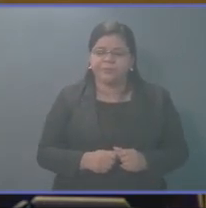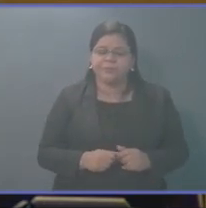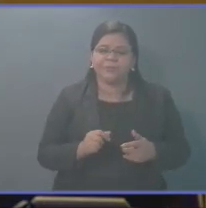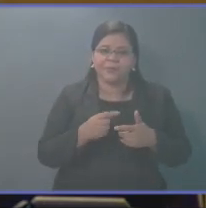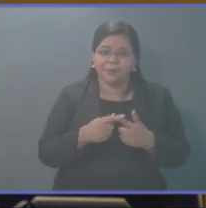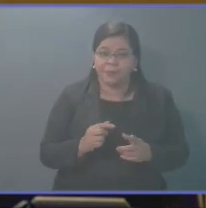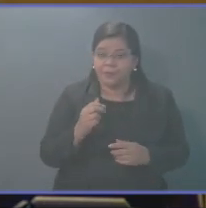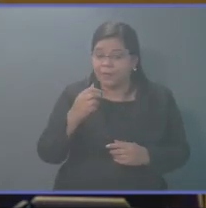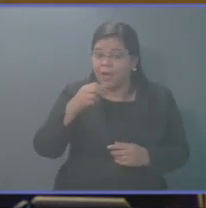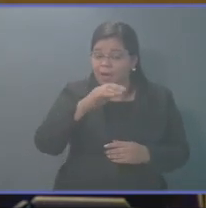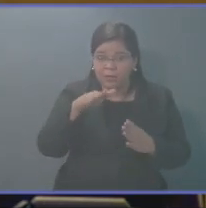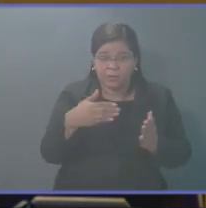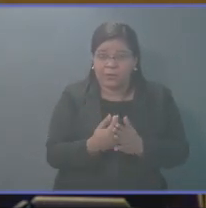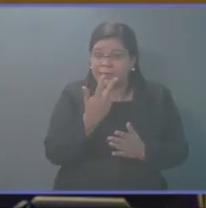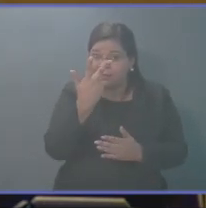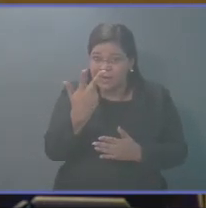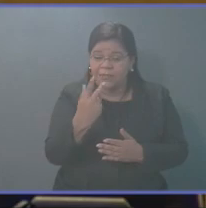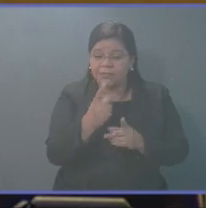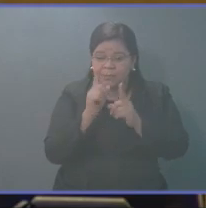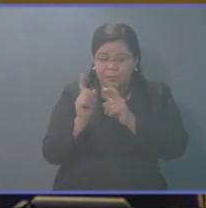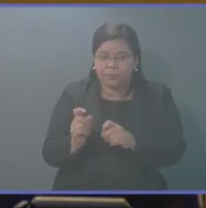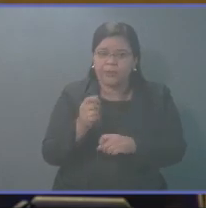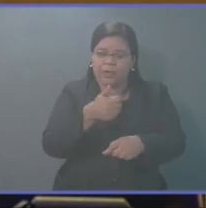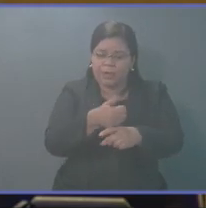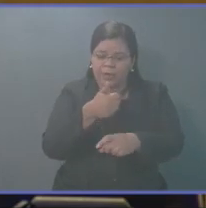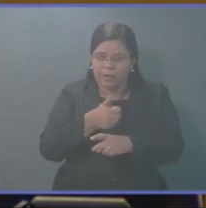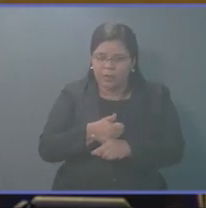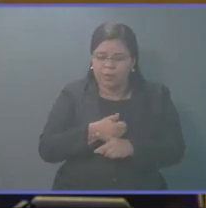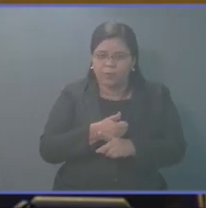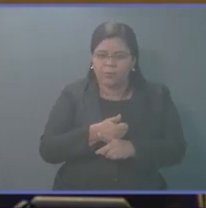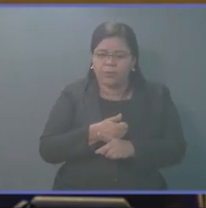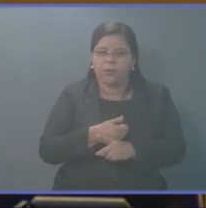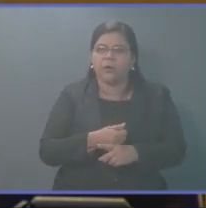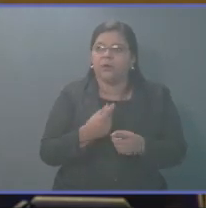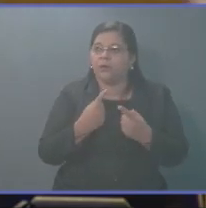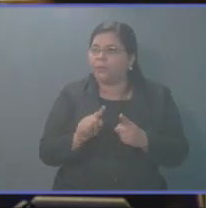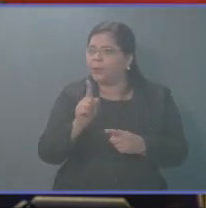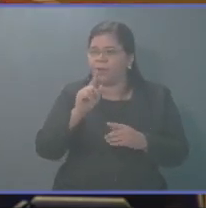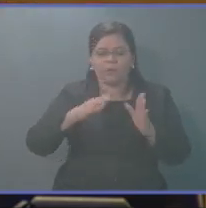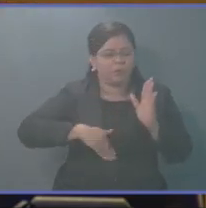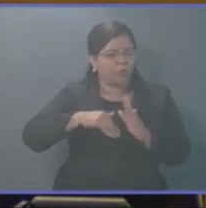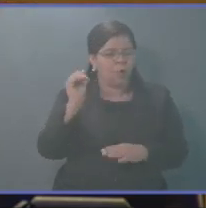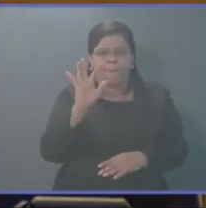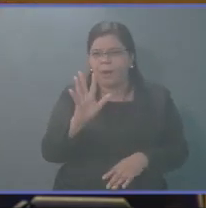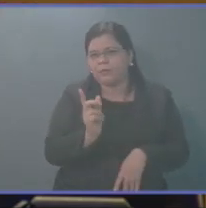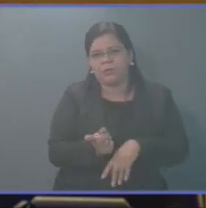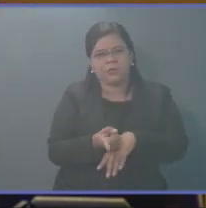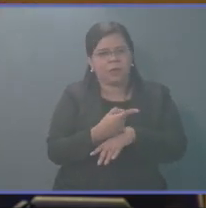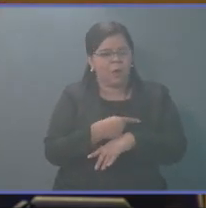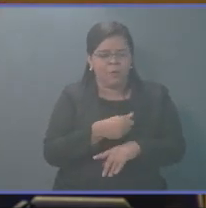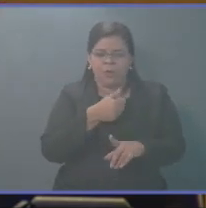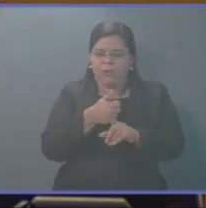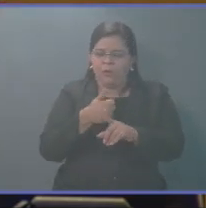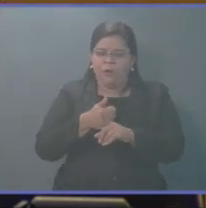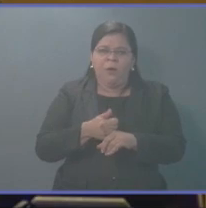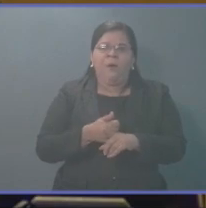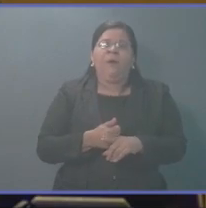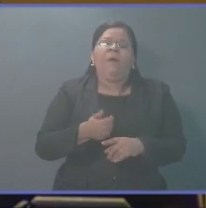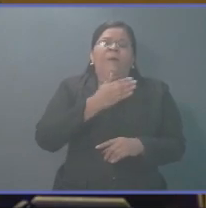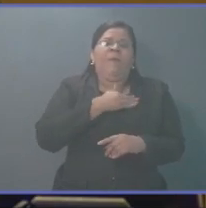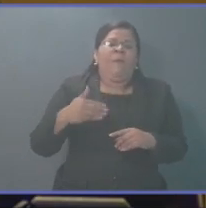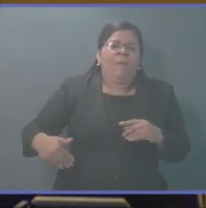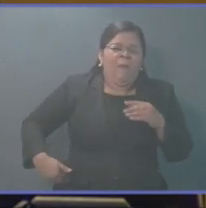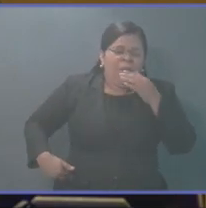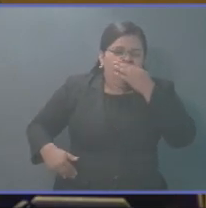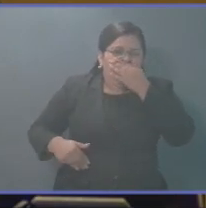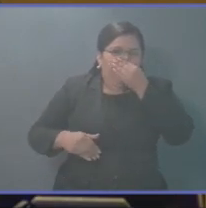por cada grupo parlamentario en cada pregunta, y no podrá exceder de 5 minutos cada una. El